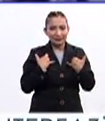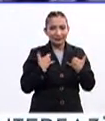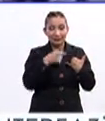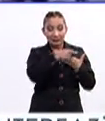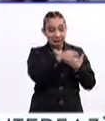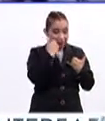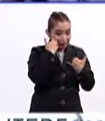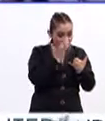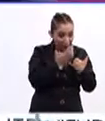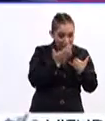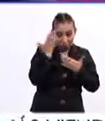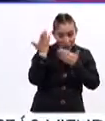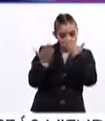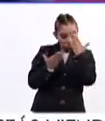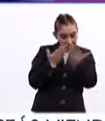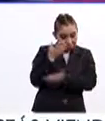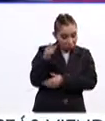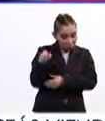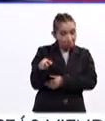que quieran ingresar